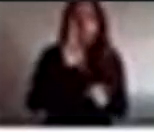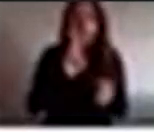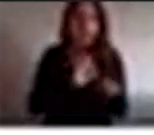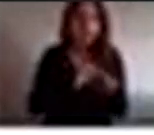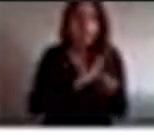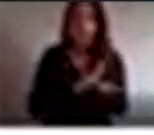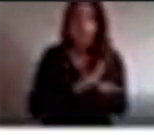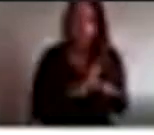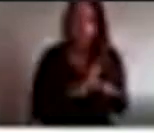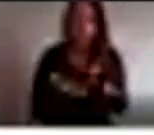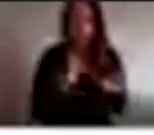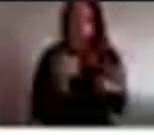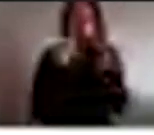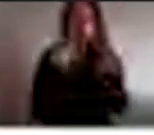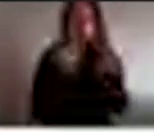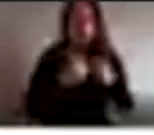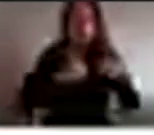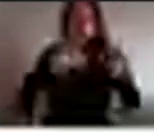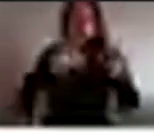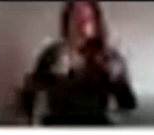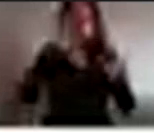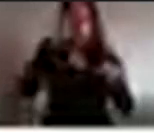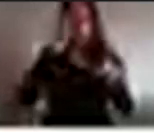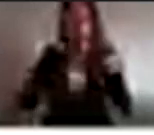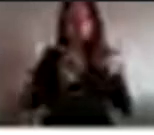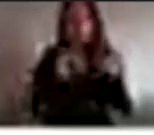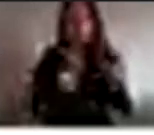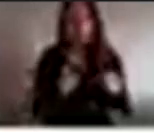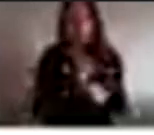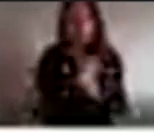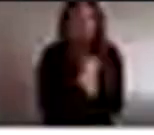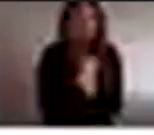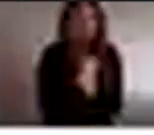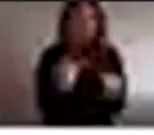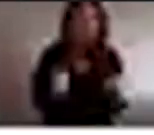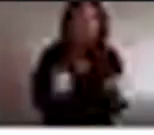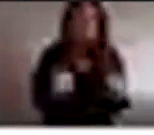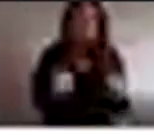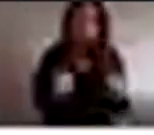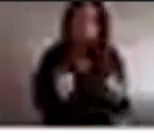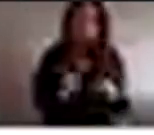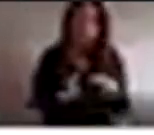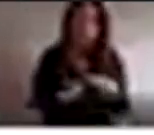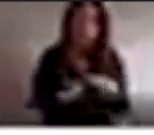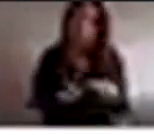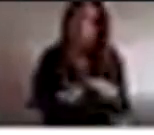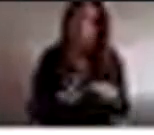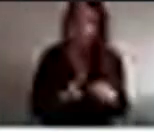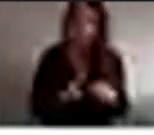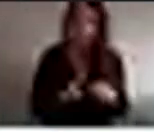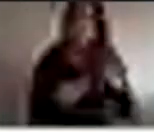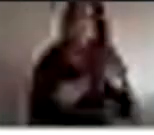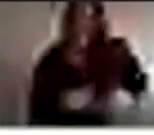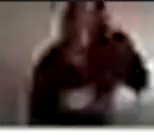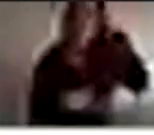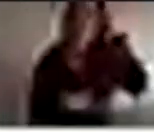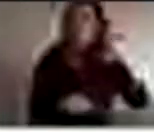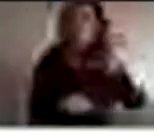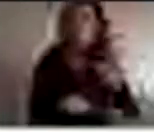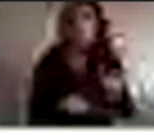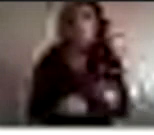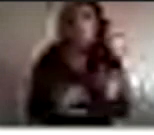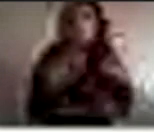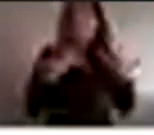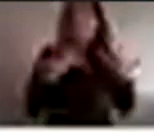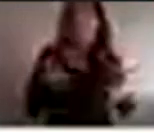no ha tenido la posibilidad de sentirse productivo. Así que pues muchas gracias nuevamente, Ya estamos llegando al final.